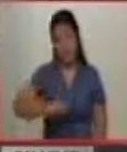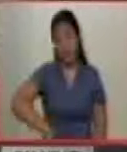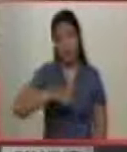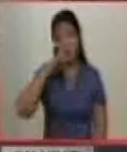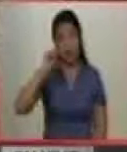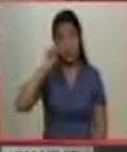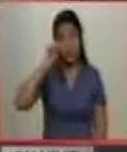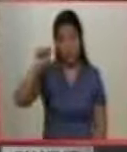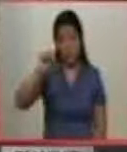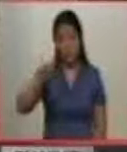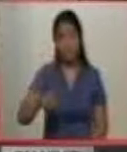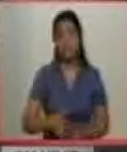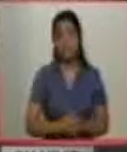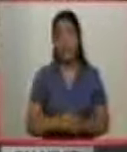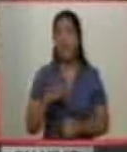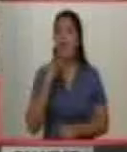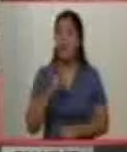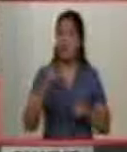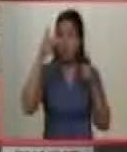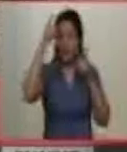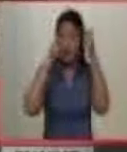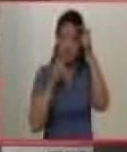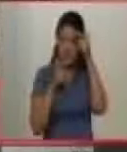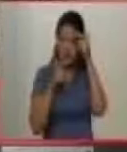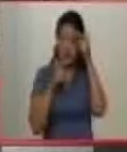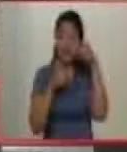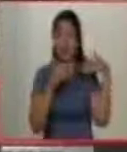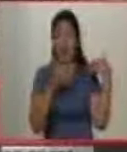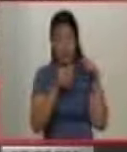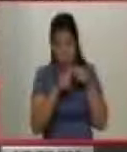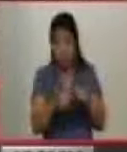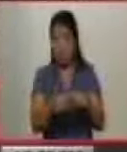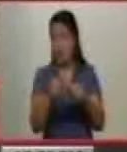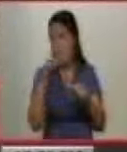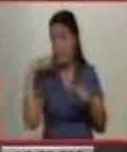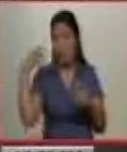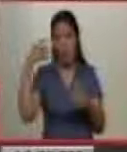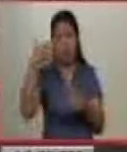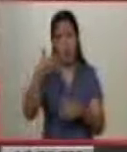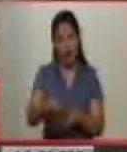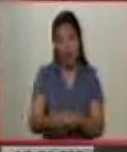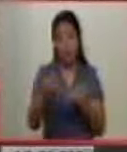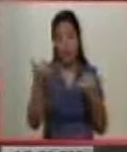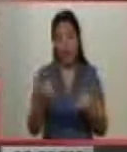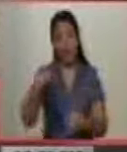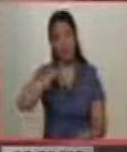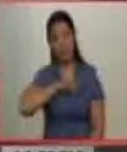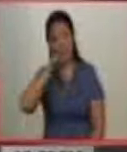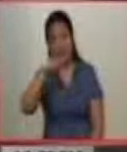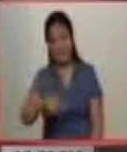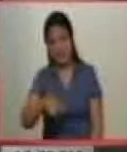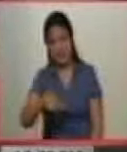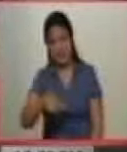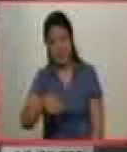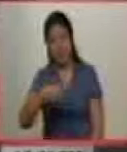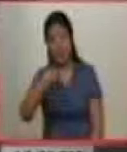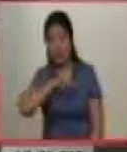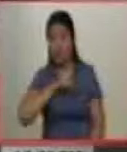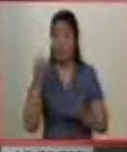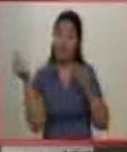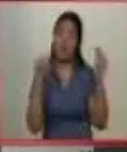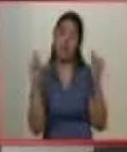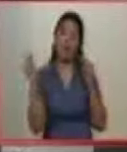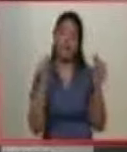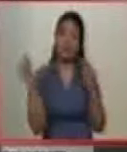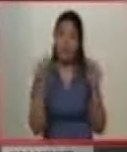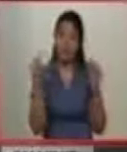y que le tenía a la juventud el comandante Chávez y que le seguirá teniendo por muchos años, es por eso que hoy estamos nosotros aquí, es por eso que estamos debatiendo y es por